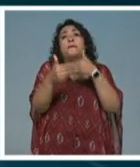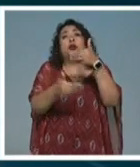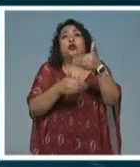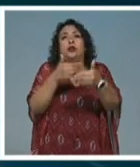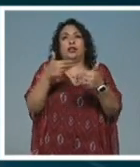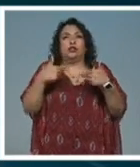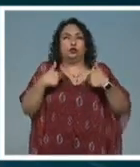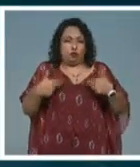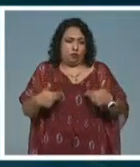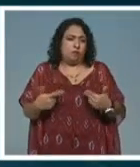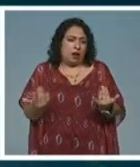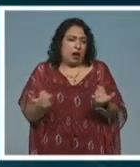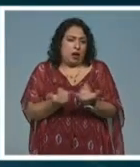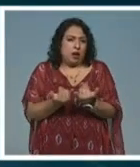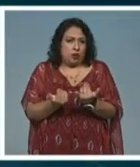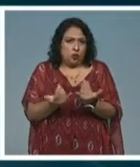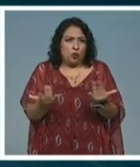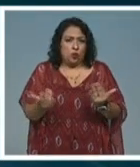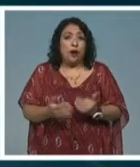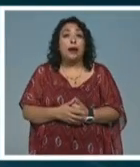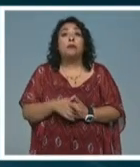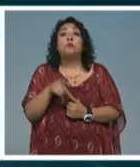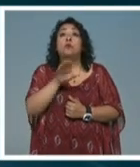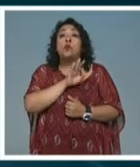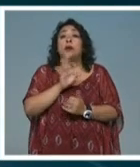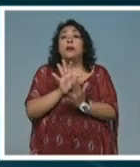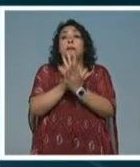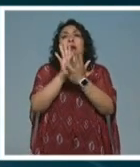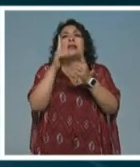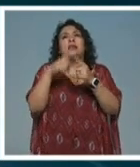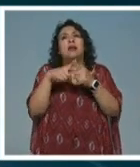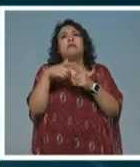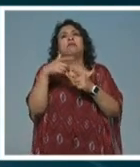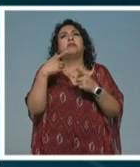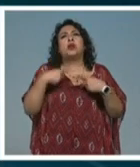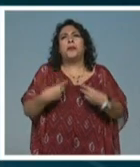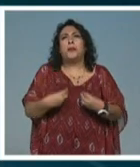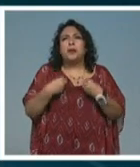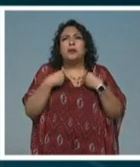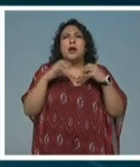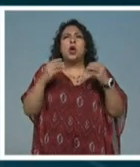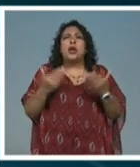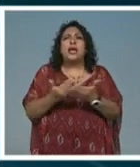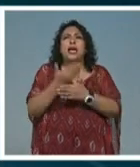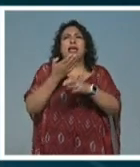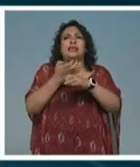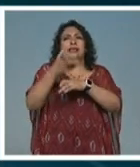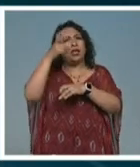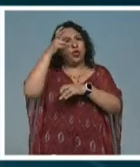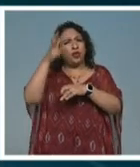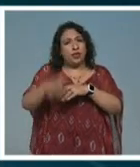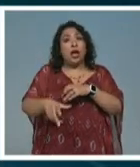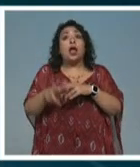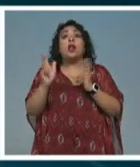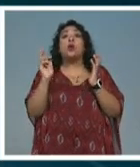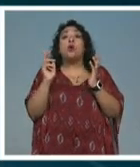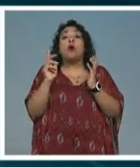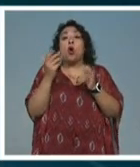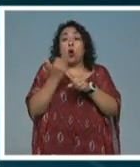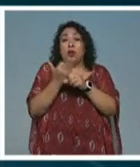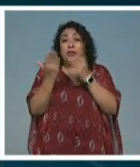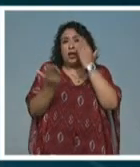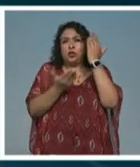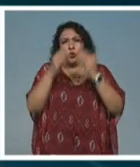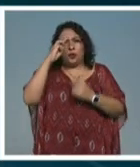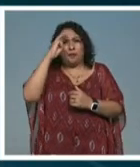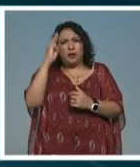de la humanidad también, ¿no? Podrán participar aspirantes que vivan o sean originarias del estado de Hidalgo y que se encuentren estudiando